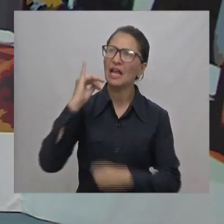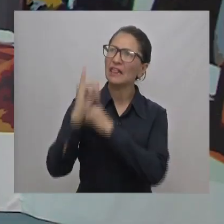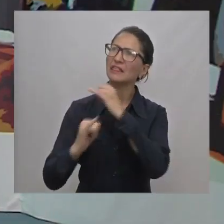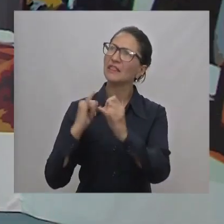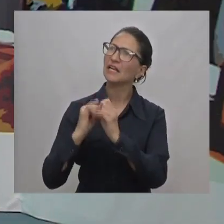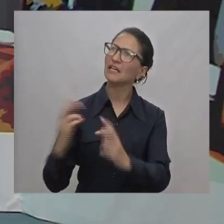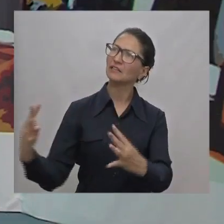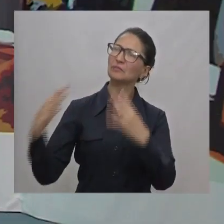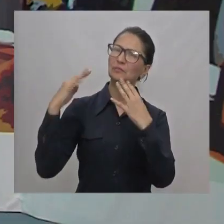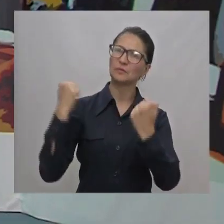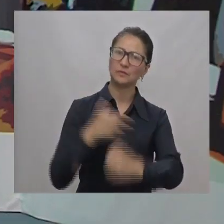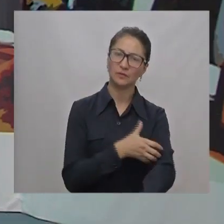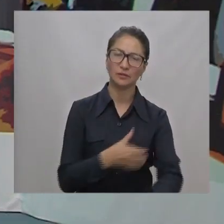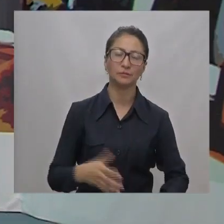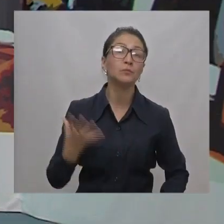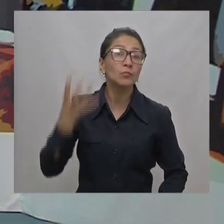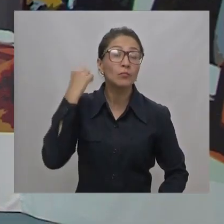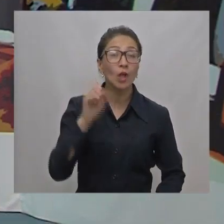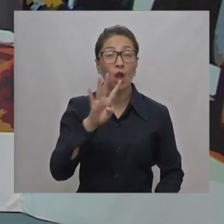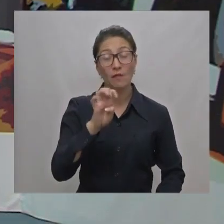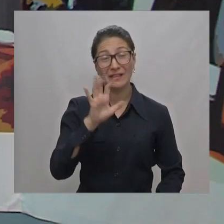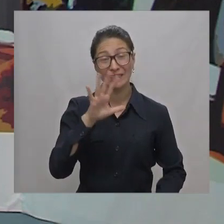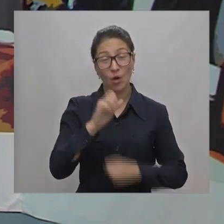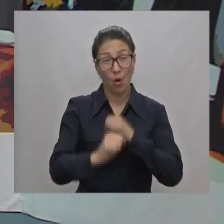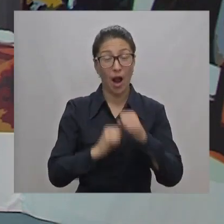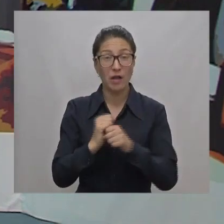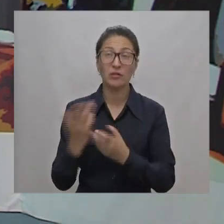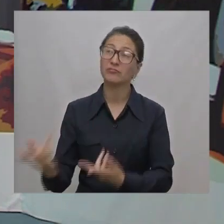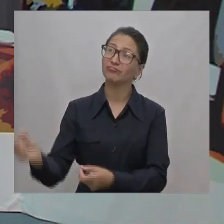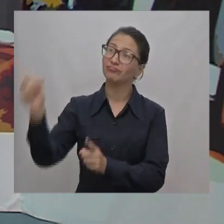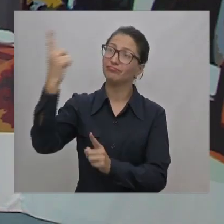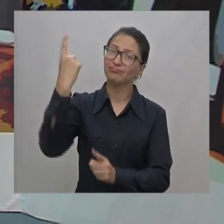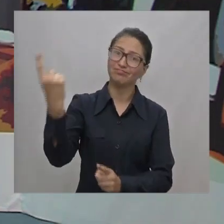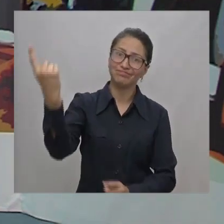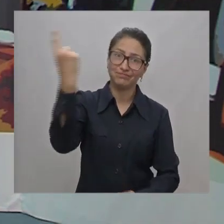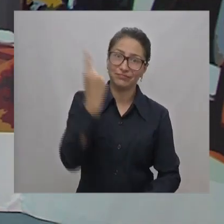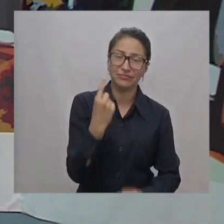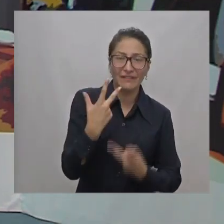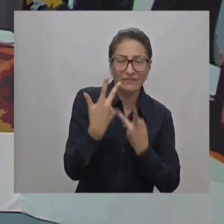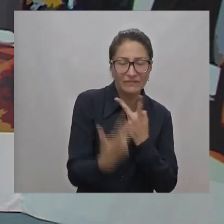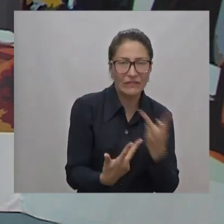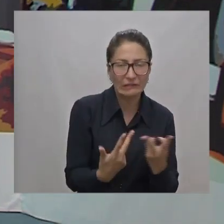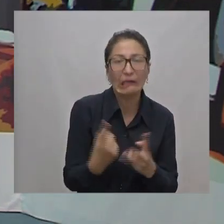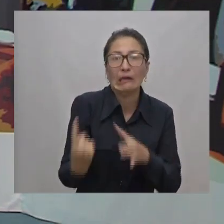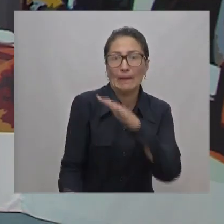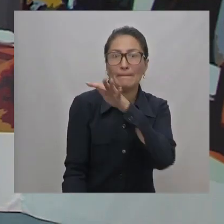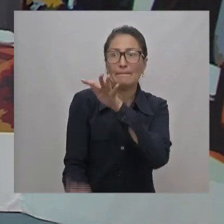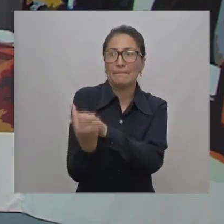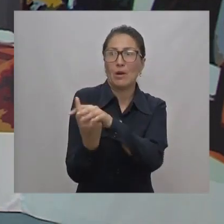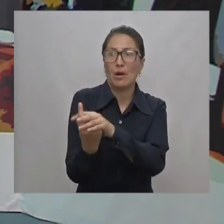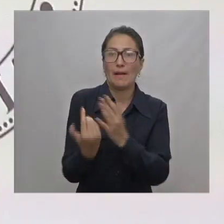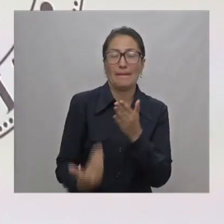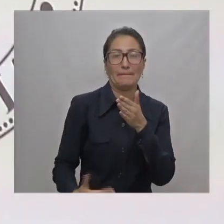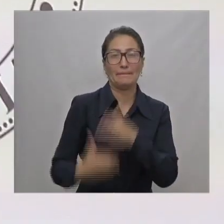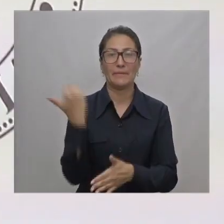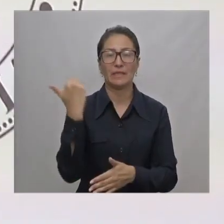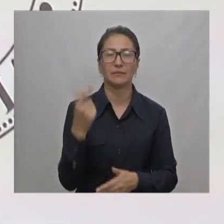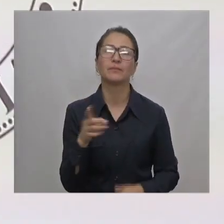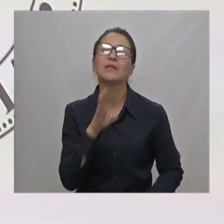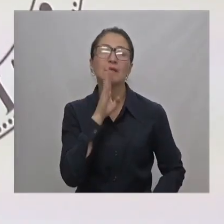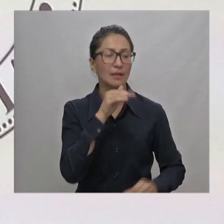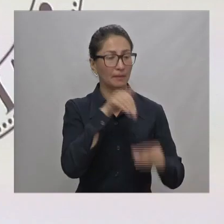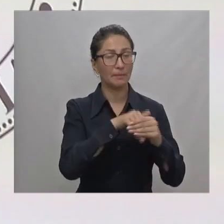misión Kemmerer, que visitó a nuestro país hace 95 años, fue el punto de partida para el control fiscal en nuestro